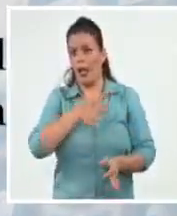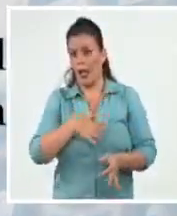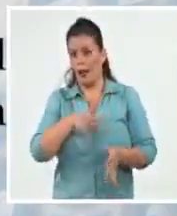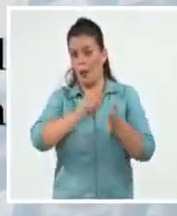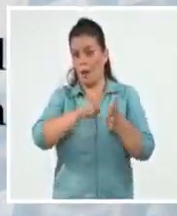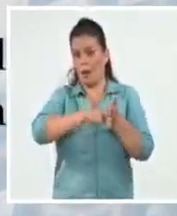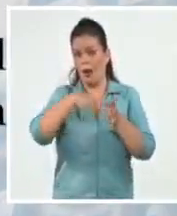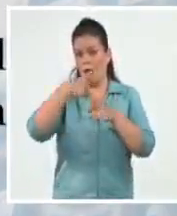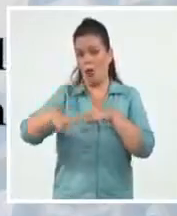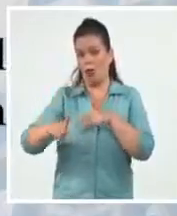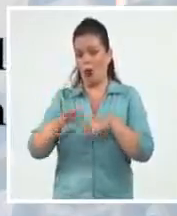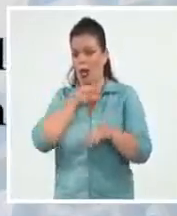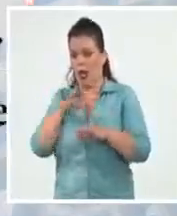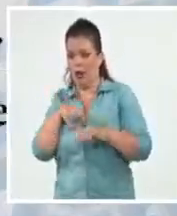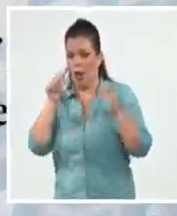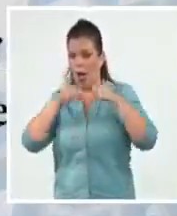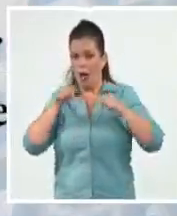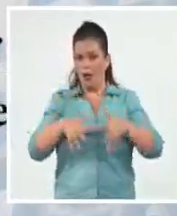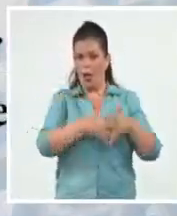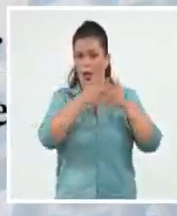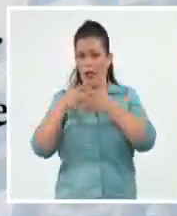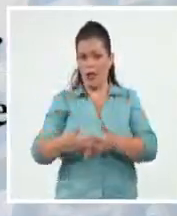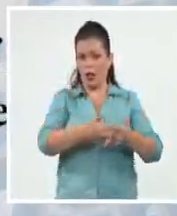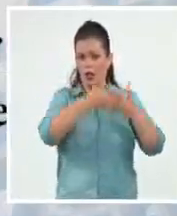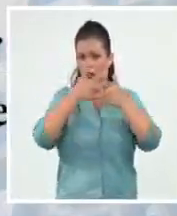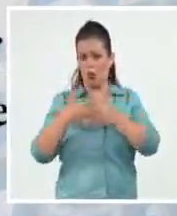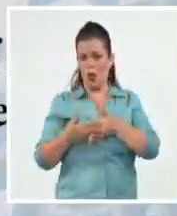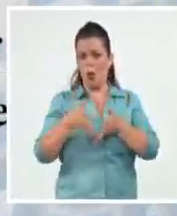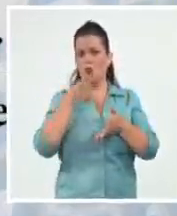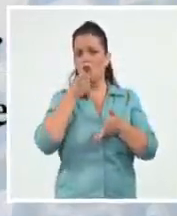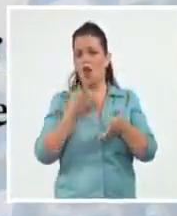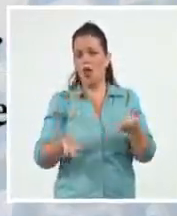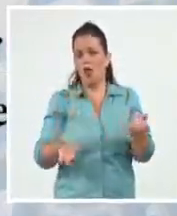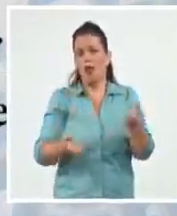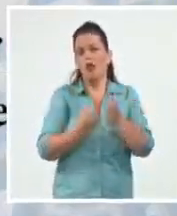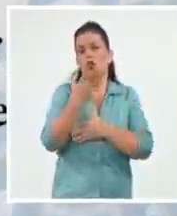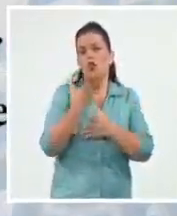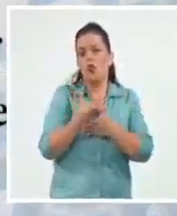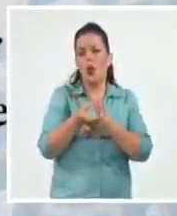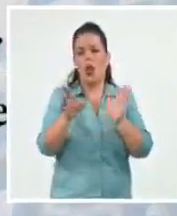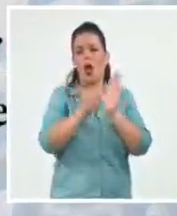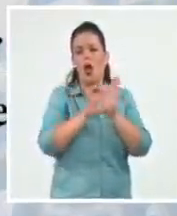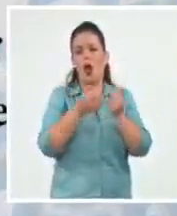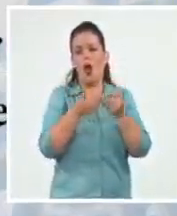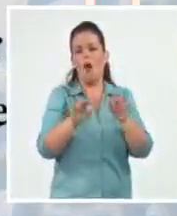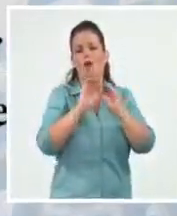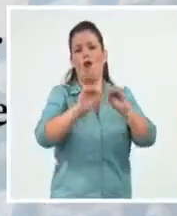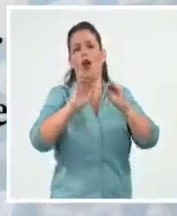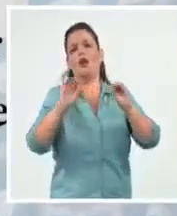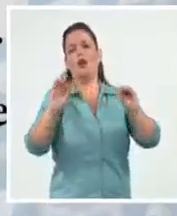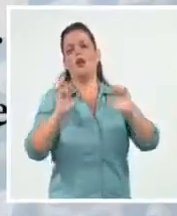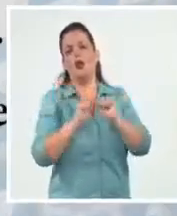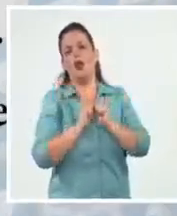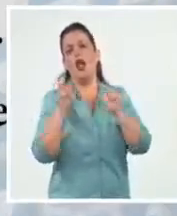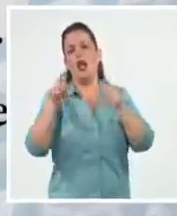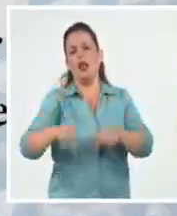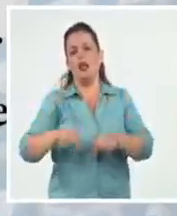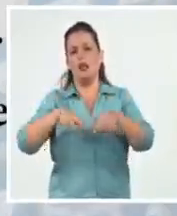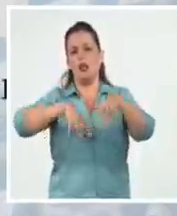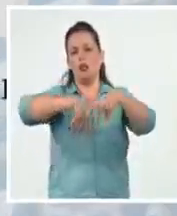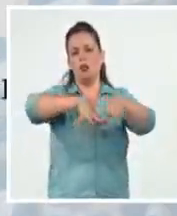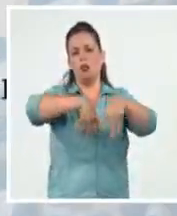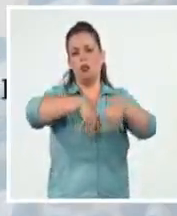que hagan un movimiento con fechas fijas que van a pesar los cubanos aquí el bloqueo de mandar dinero para